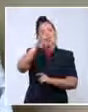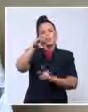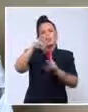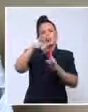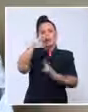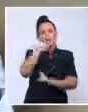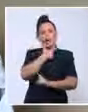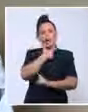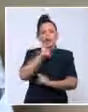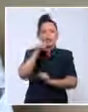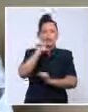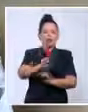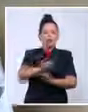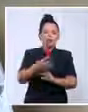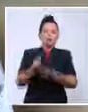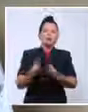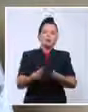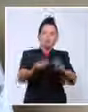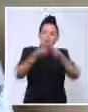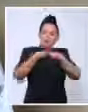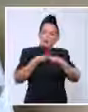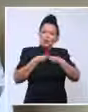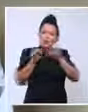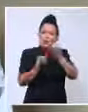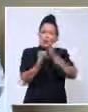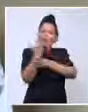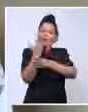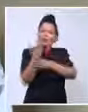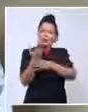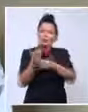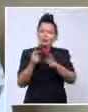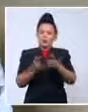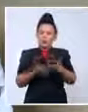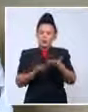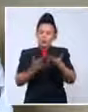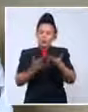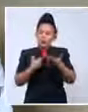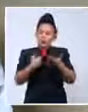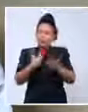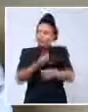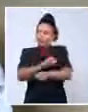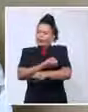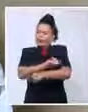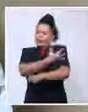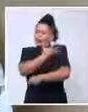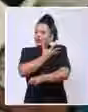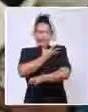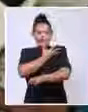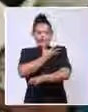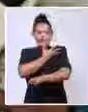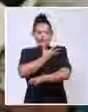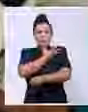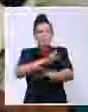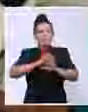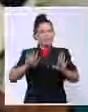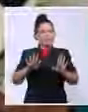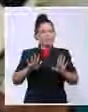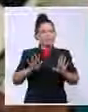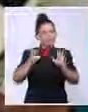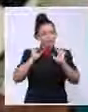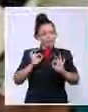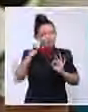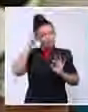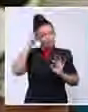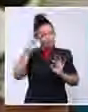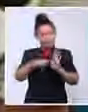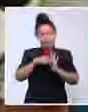la admiraban del amor de aquella niña que se estaba formando en primer grado creo que web arthur así comenzó su andar